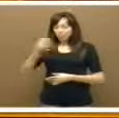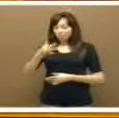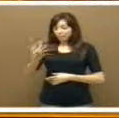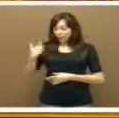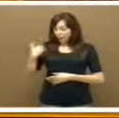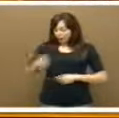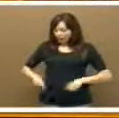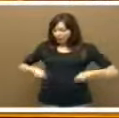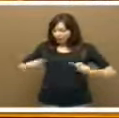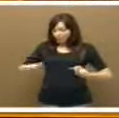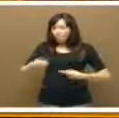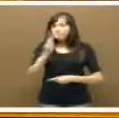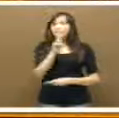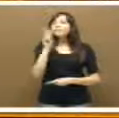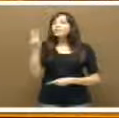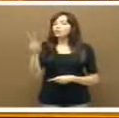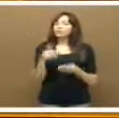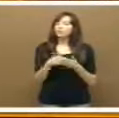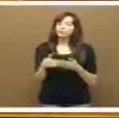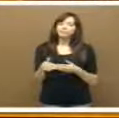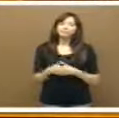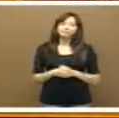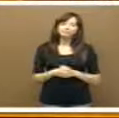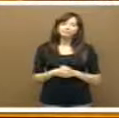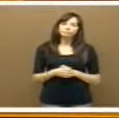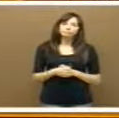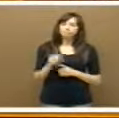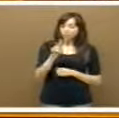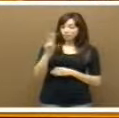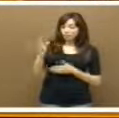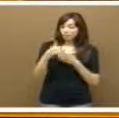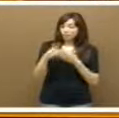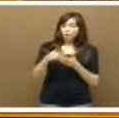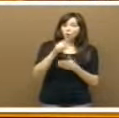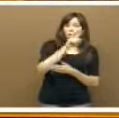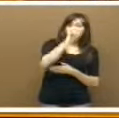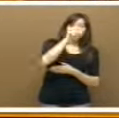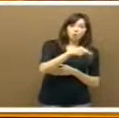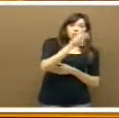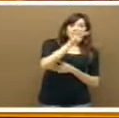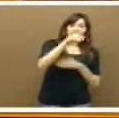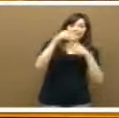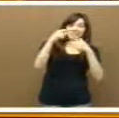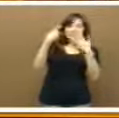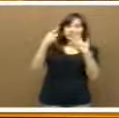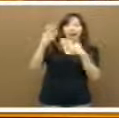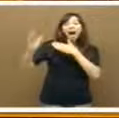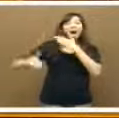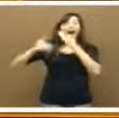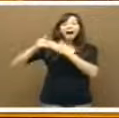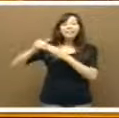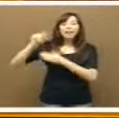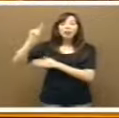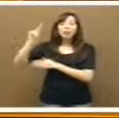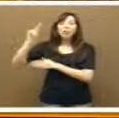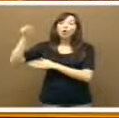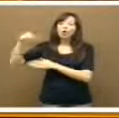22 millones, que son los que van del 1,36% al 1,5%.